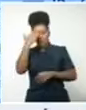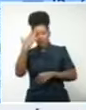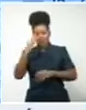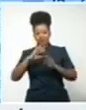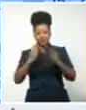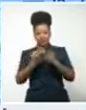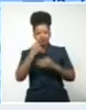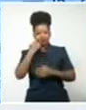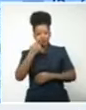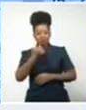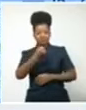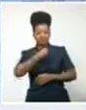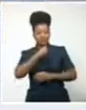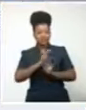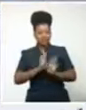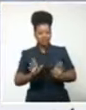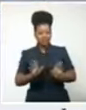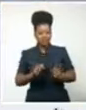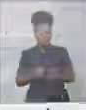Agdiel, volvemos contigo.